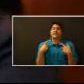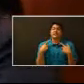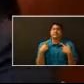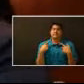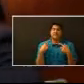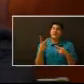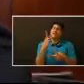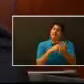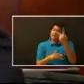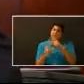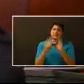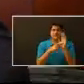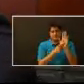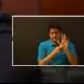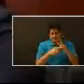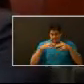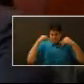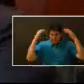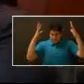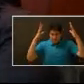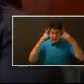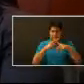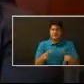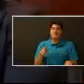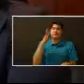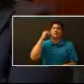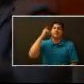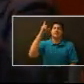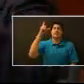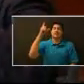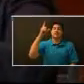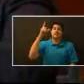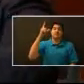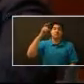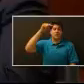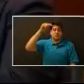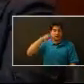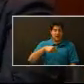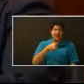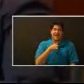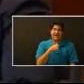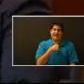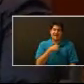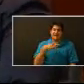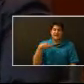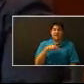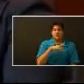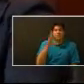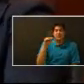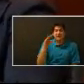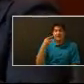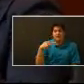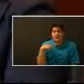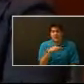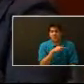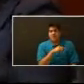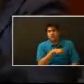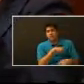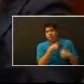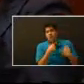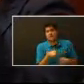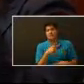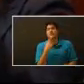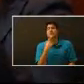nos presentan gigantes, pero que el Señor aquí nos hable a nuestro corazón y nos diga, ah,